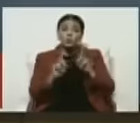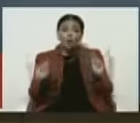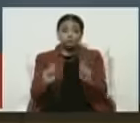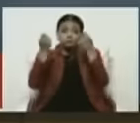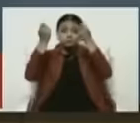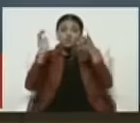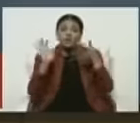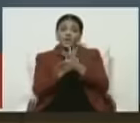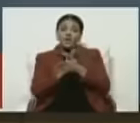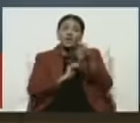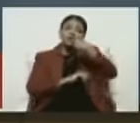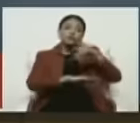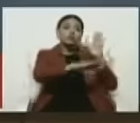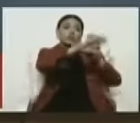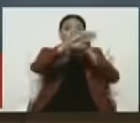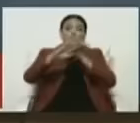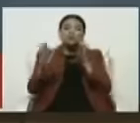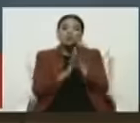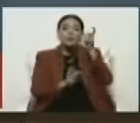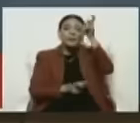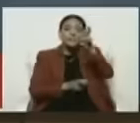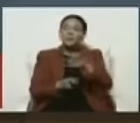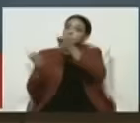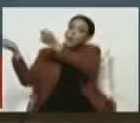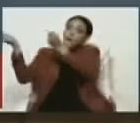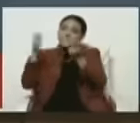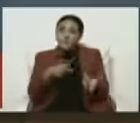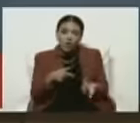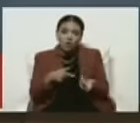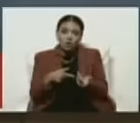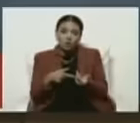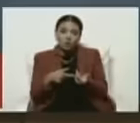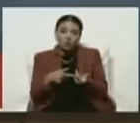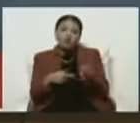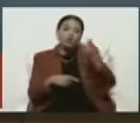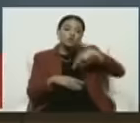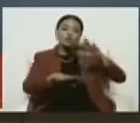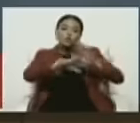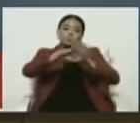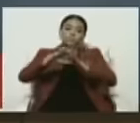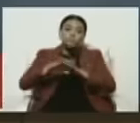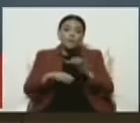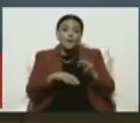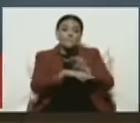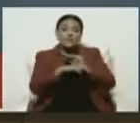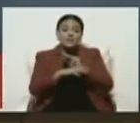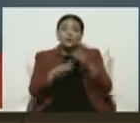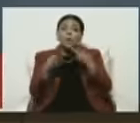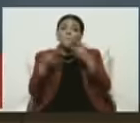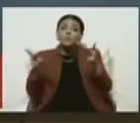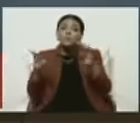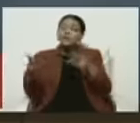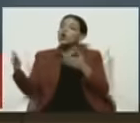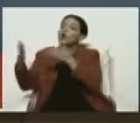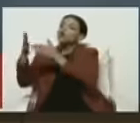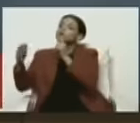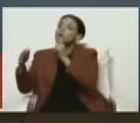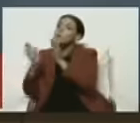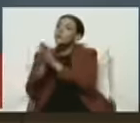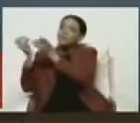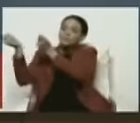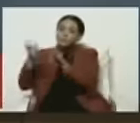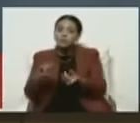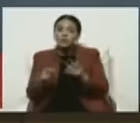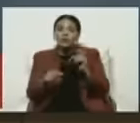una solicitud de extradición solicitada por el Ministerio Público al Reino de España contra Yerso